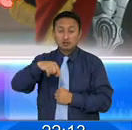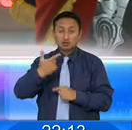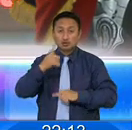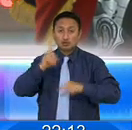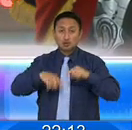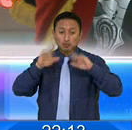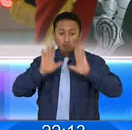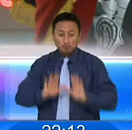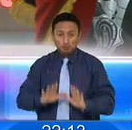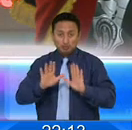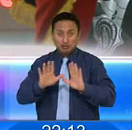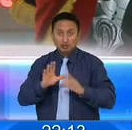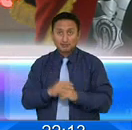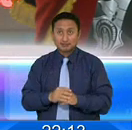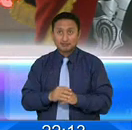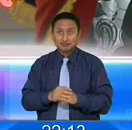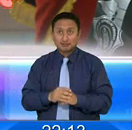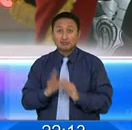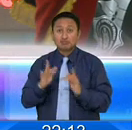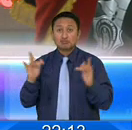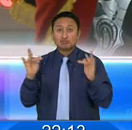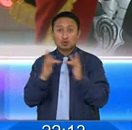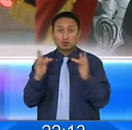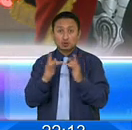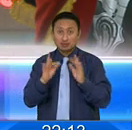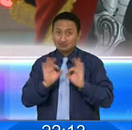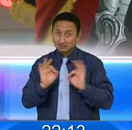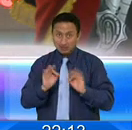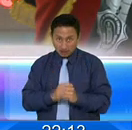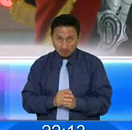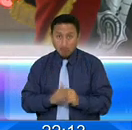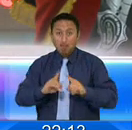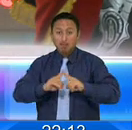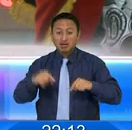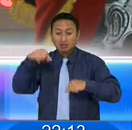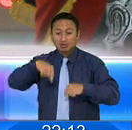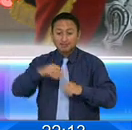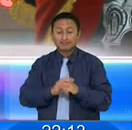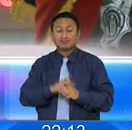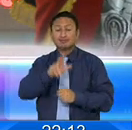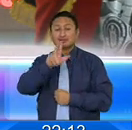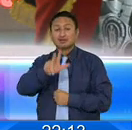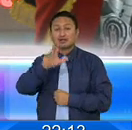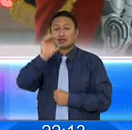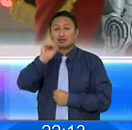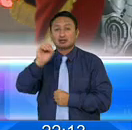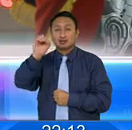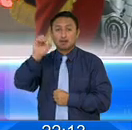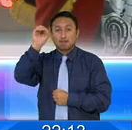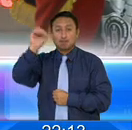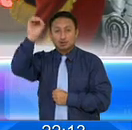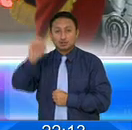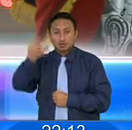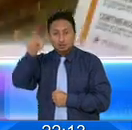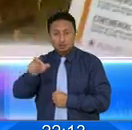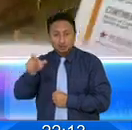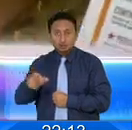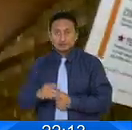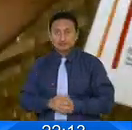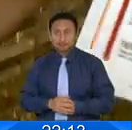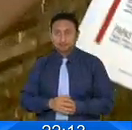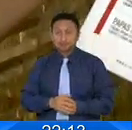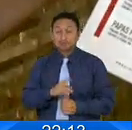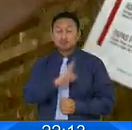hacer actividades de contacto en los mismos estarán con un aforo del 30%.